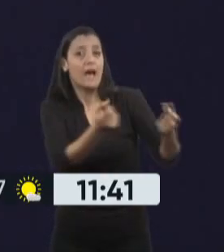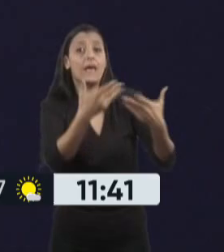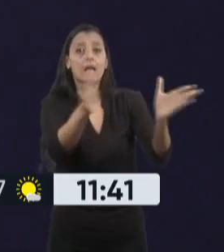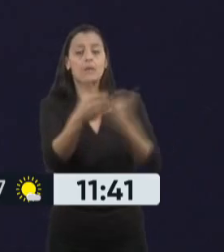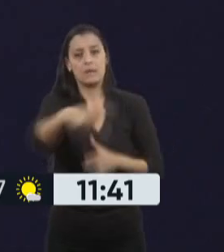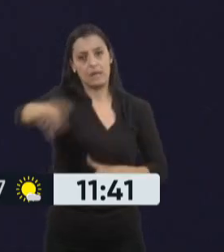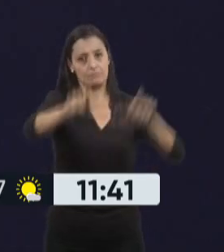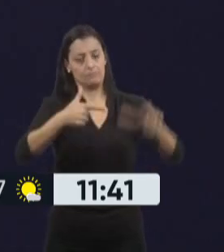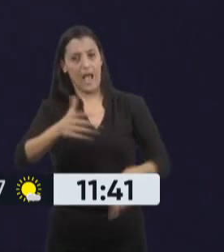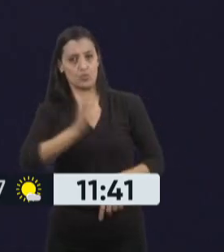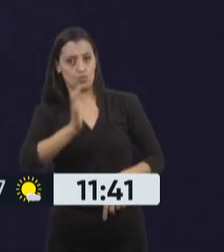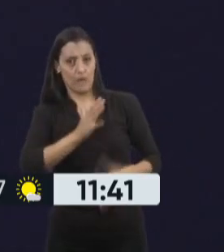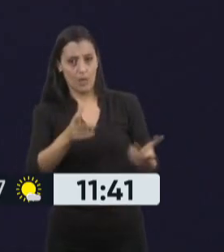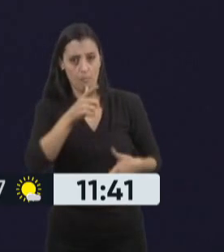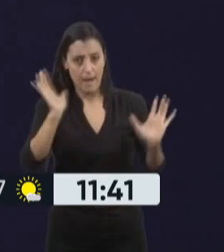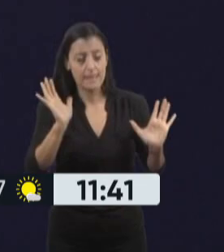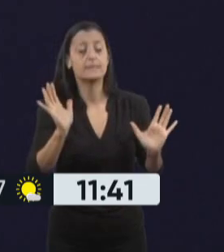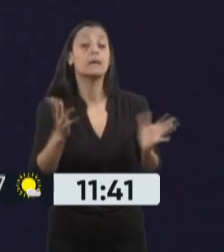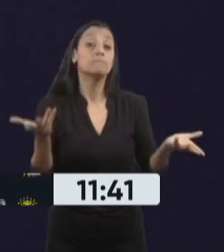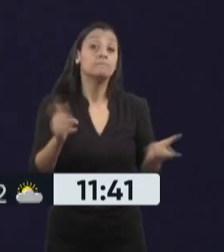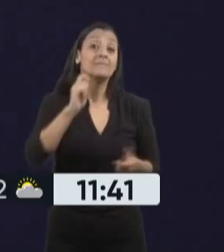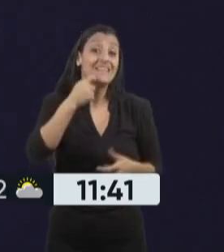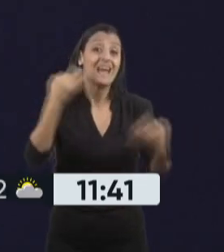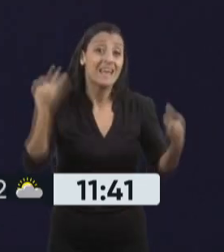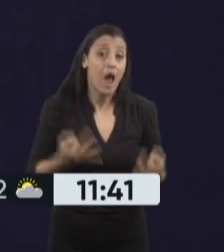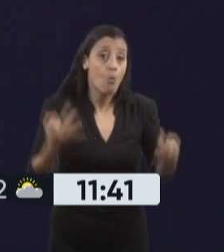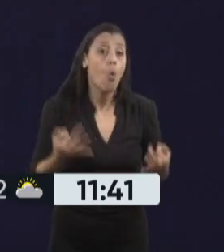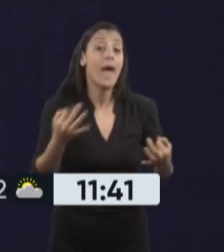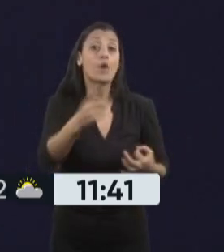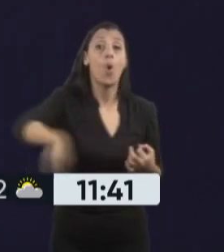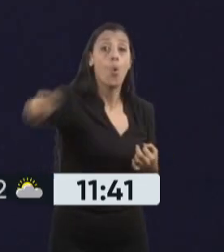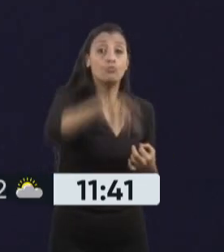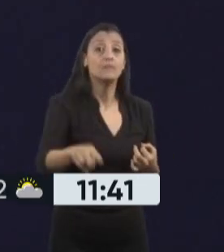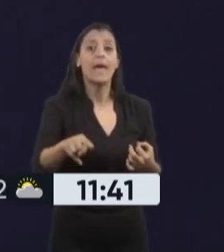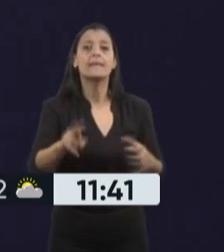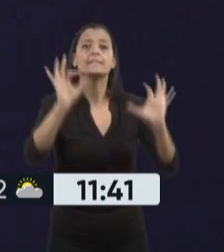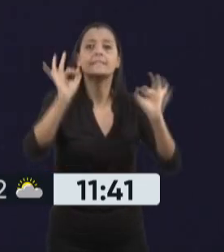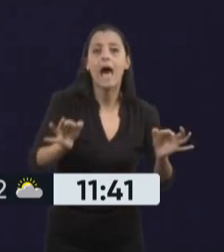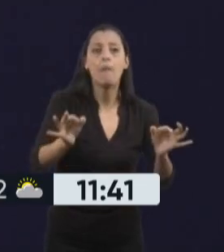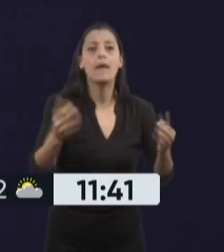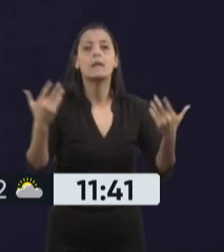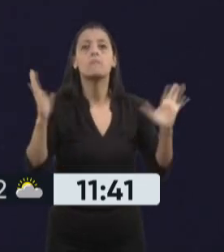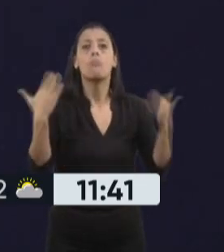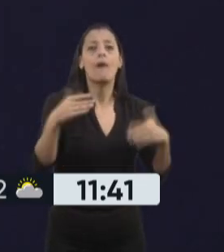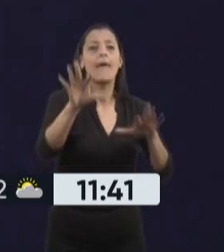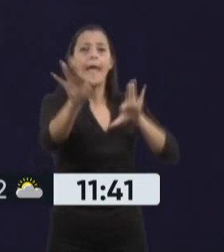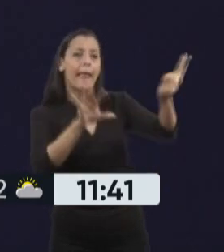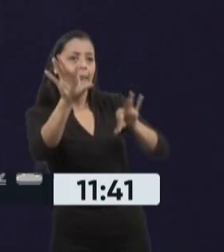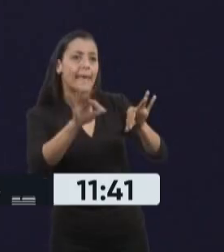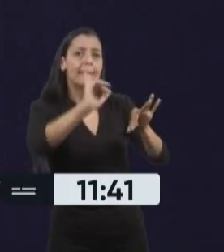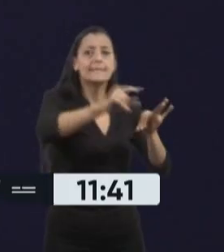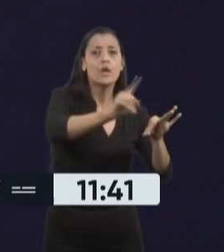simplemente tengan la capacidad de elegir o que los socios elijan el mejor destino de